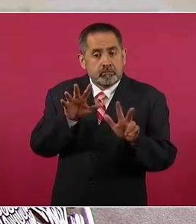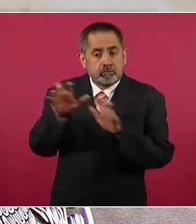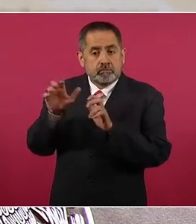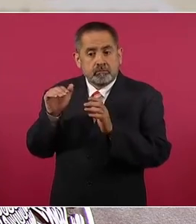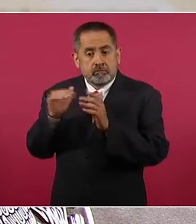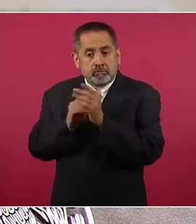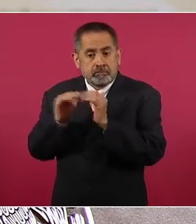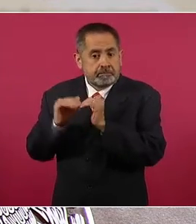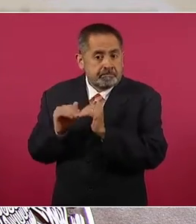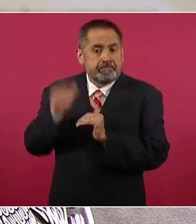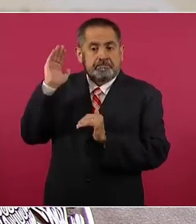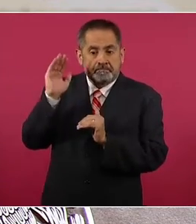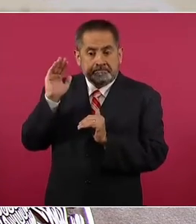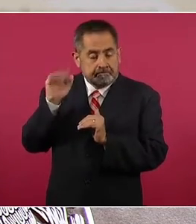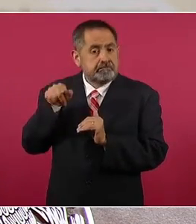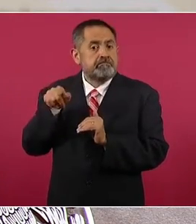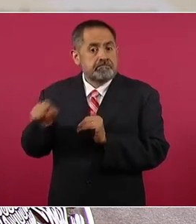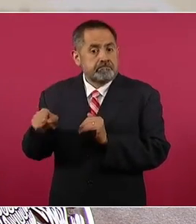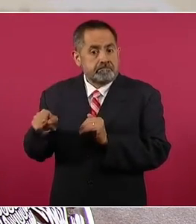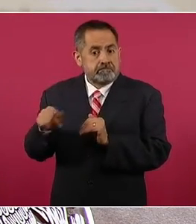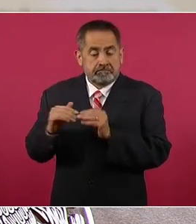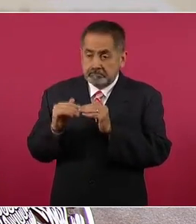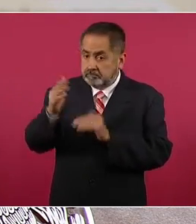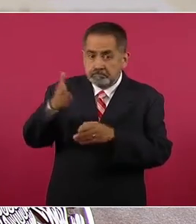1,800,000 de ventaja.